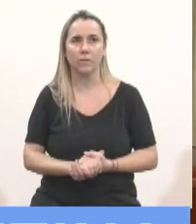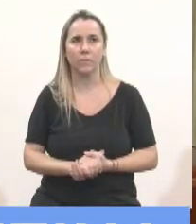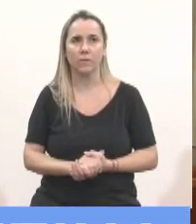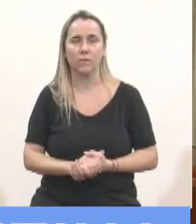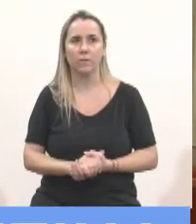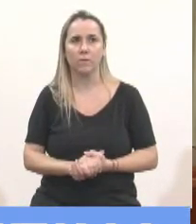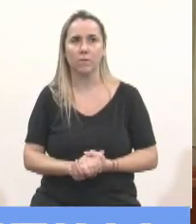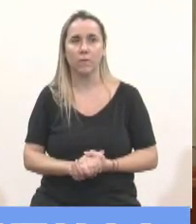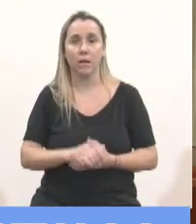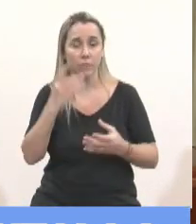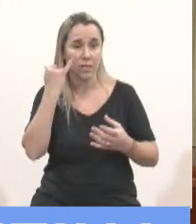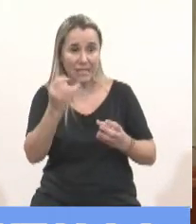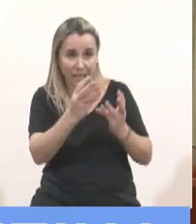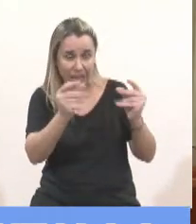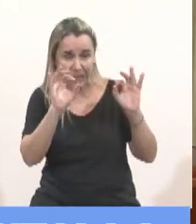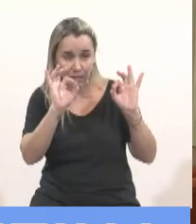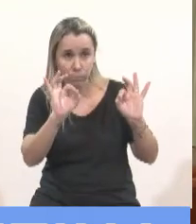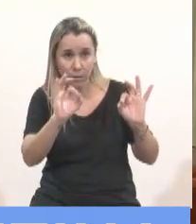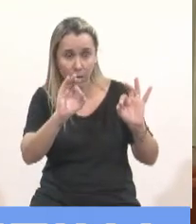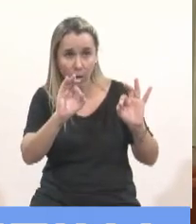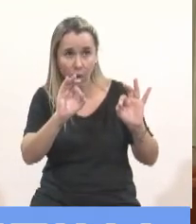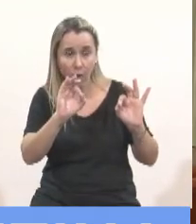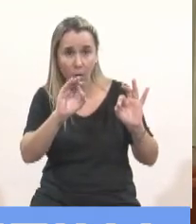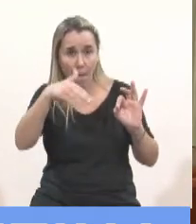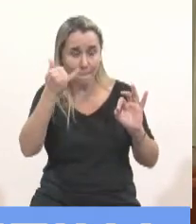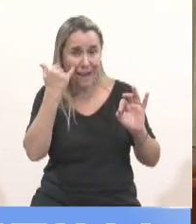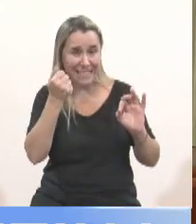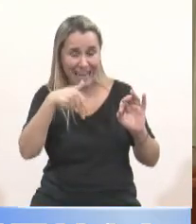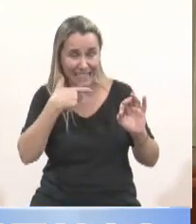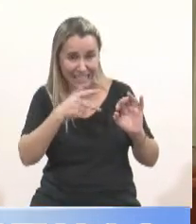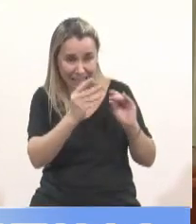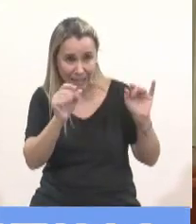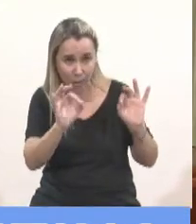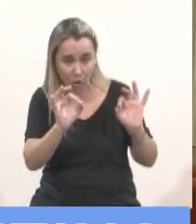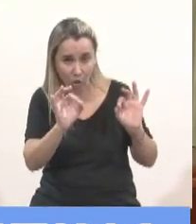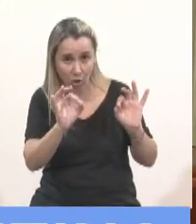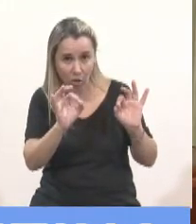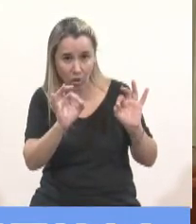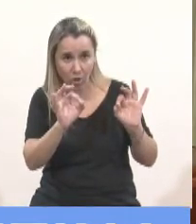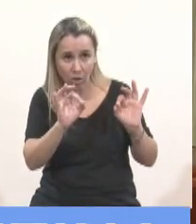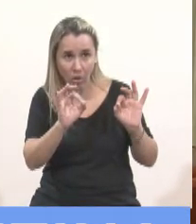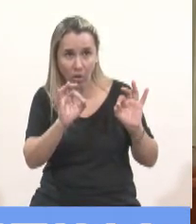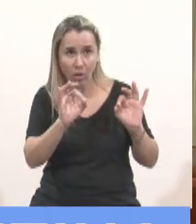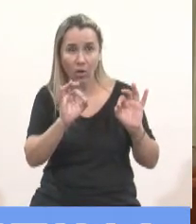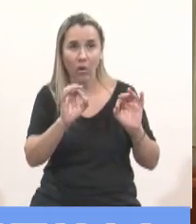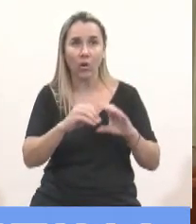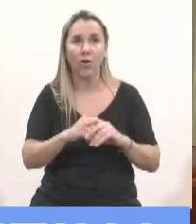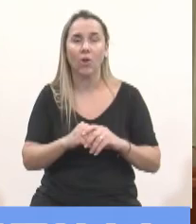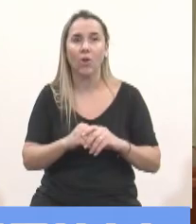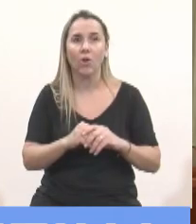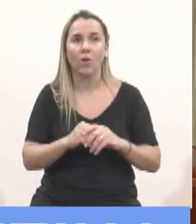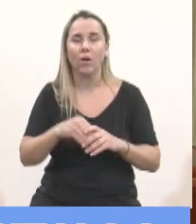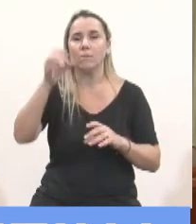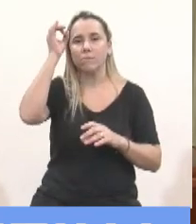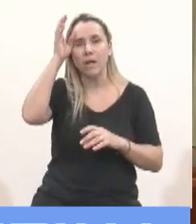Tiene la palabra. Terminó antes, espere, senador Bullrich. ¿Terminó, senador Mayans? Fui mencionado.